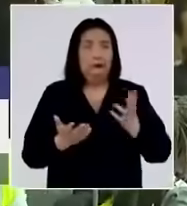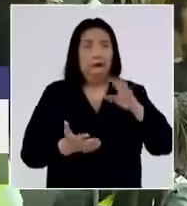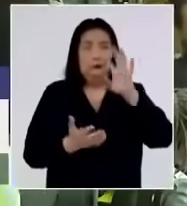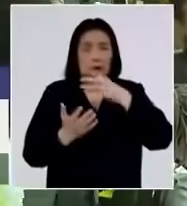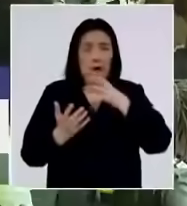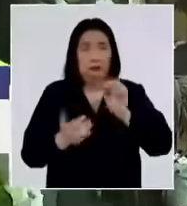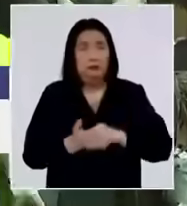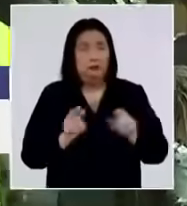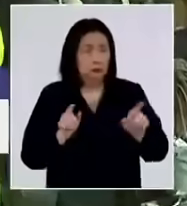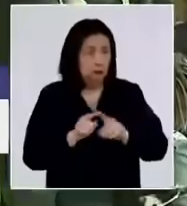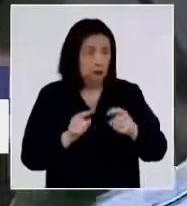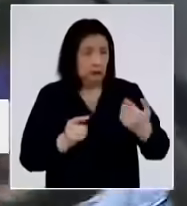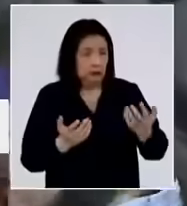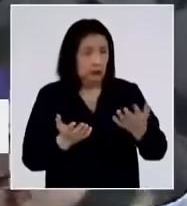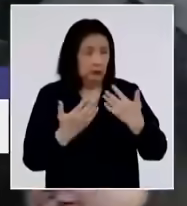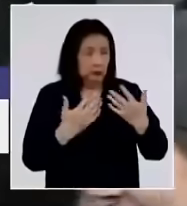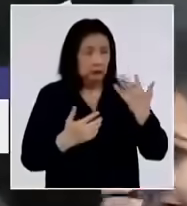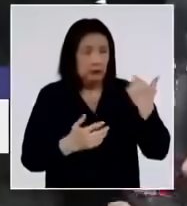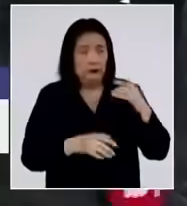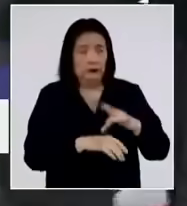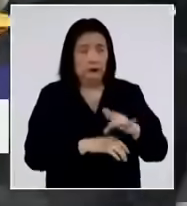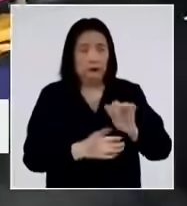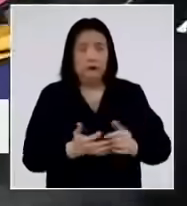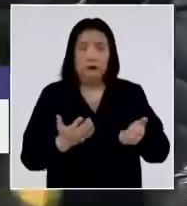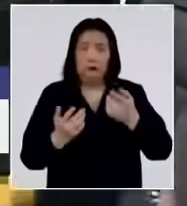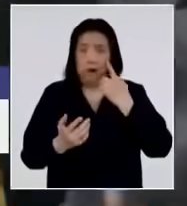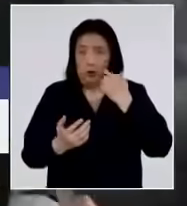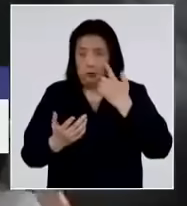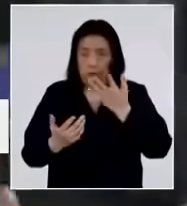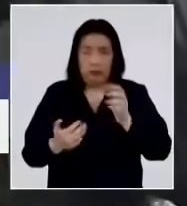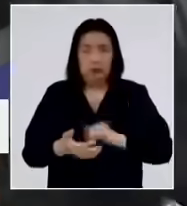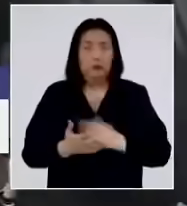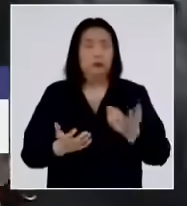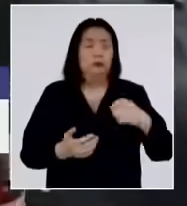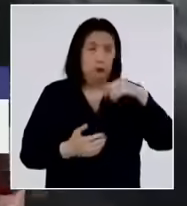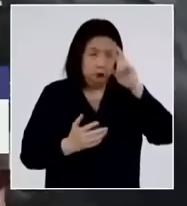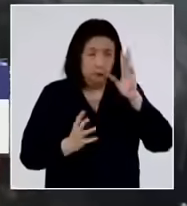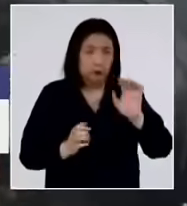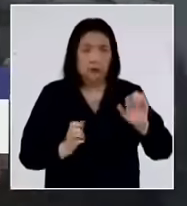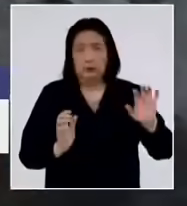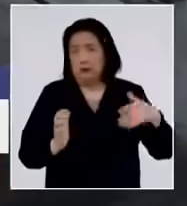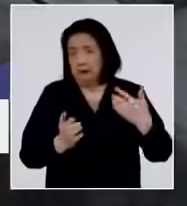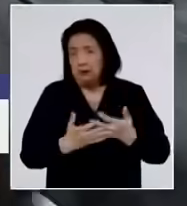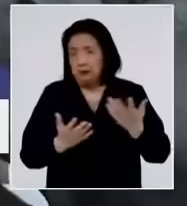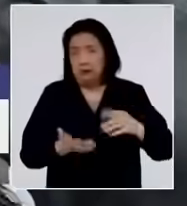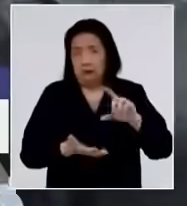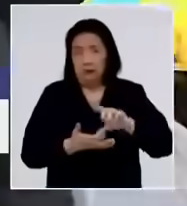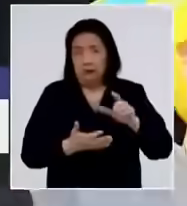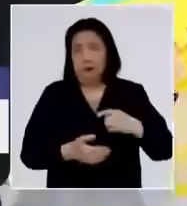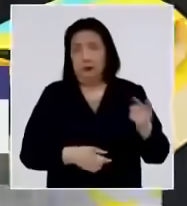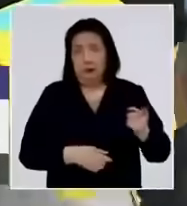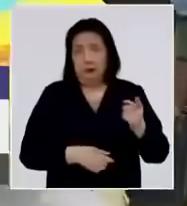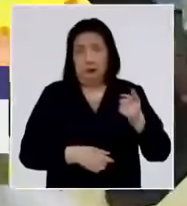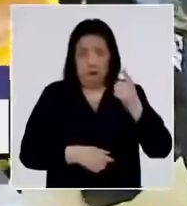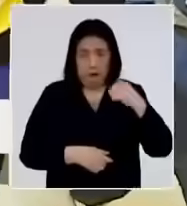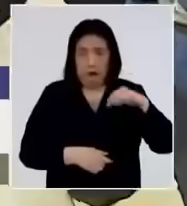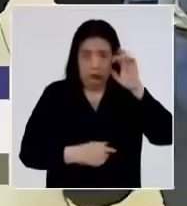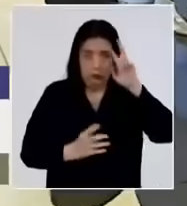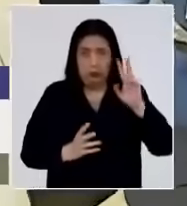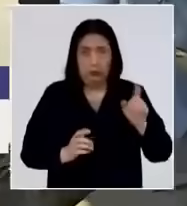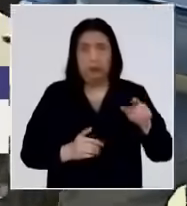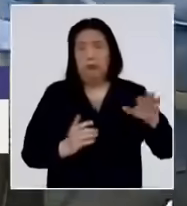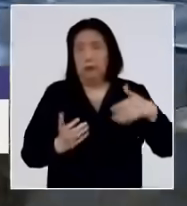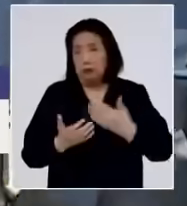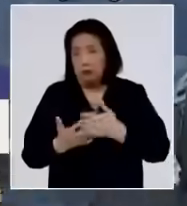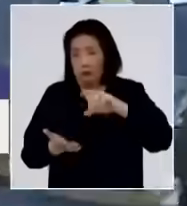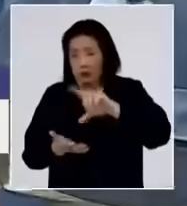itinerario. Nosotros también habíamos conversado más temprano también con un señor compatriota de nosotros que había llegado, por ejemplo, a Lima, él es de Cusco, ¿no?, y había